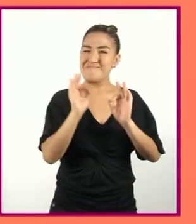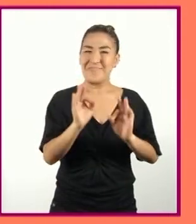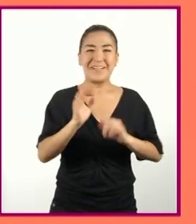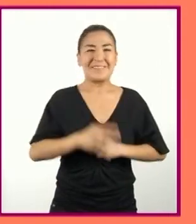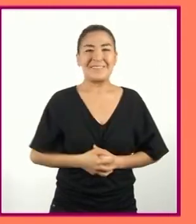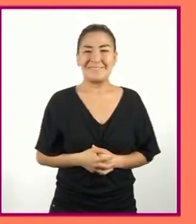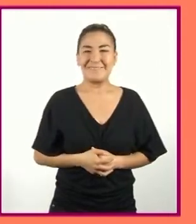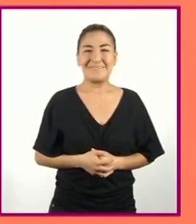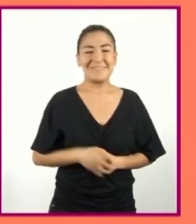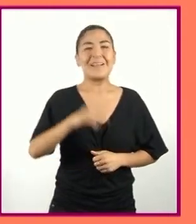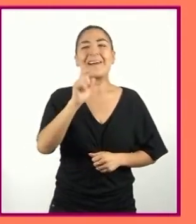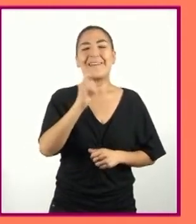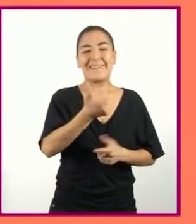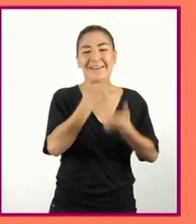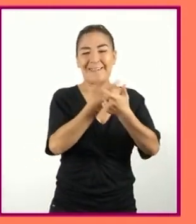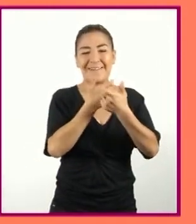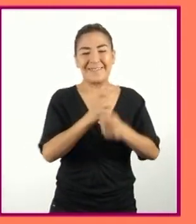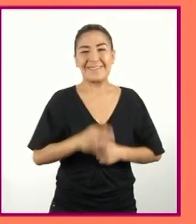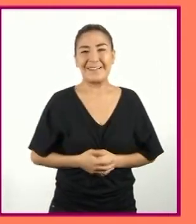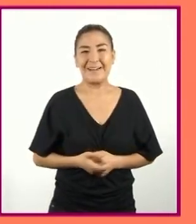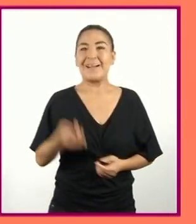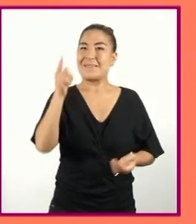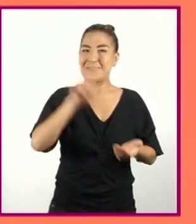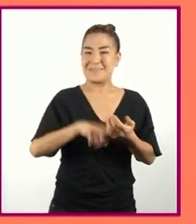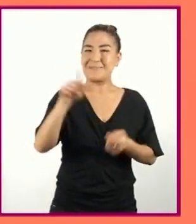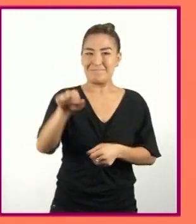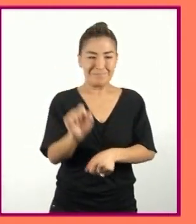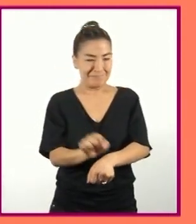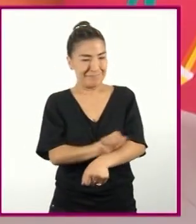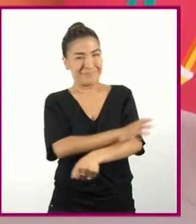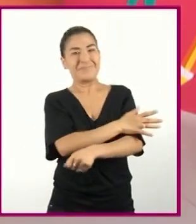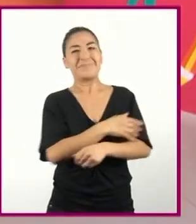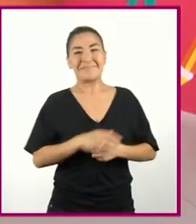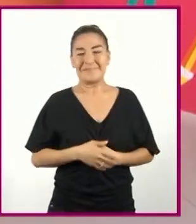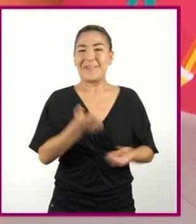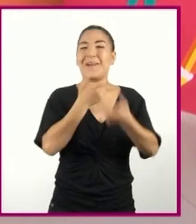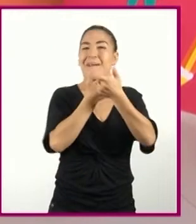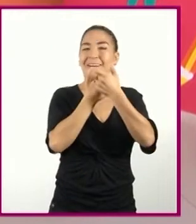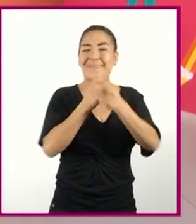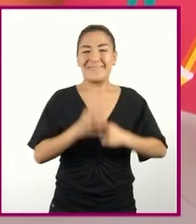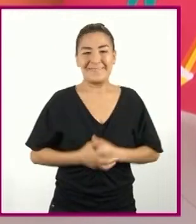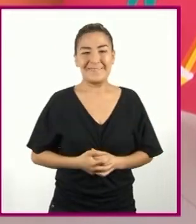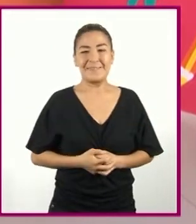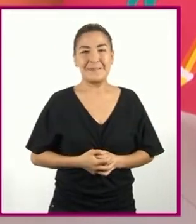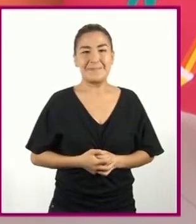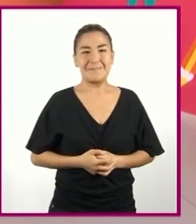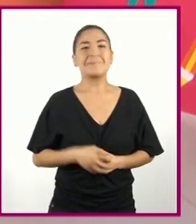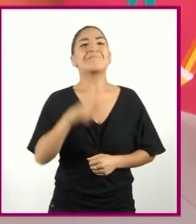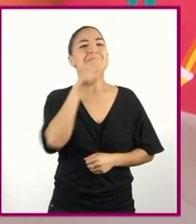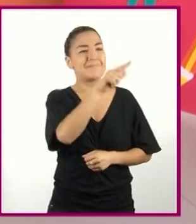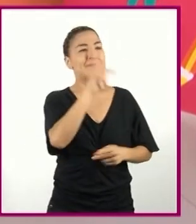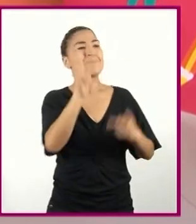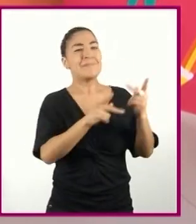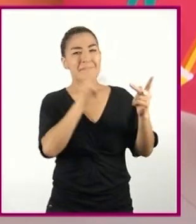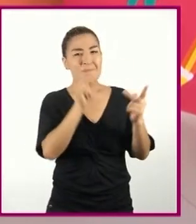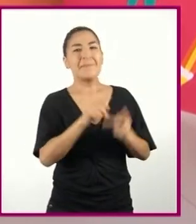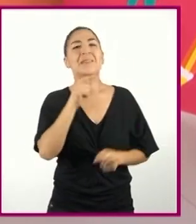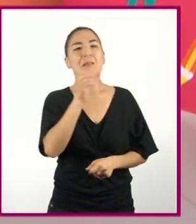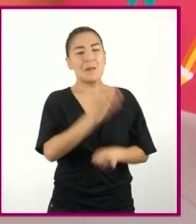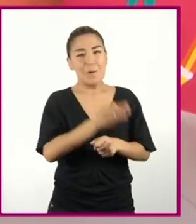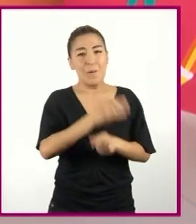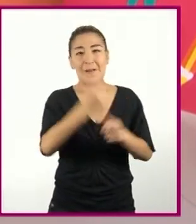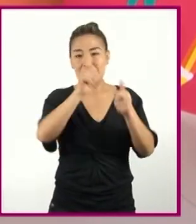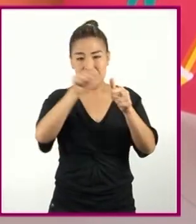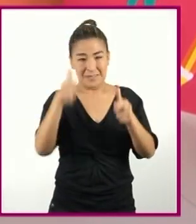bien. Andaba inspirado. Yo coincido en que las artes están